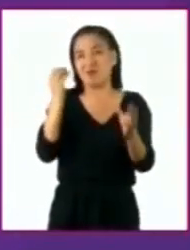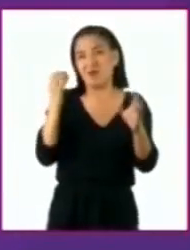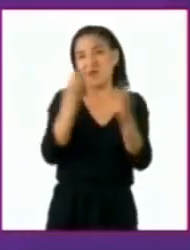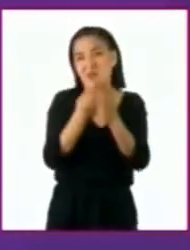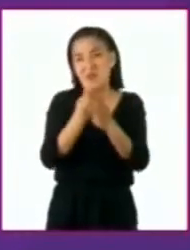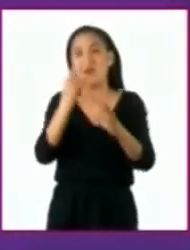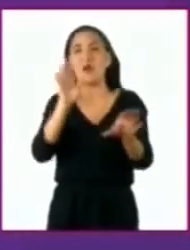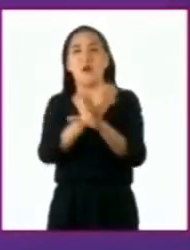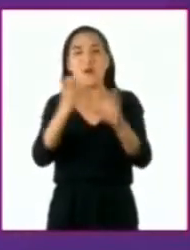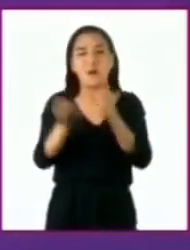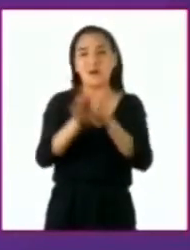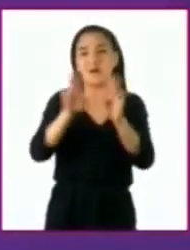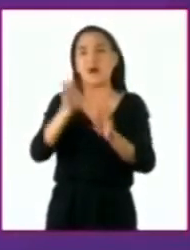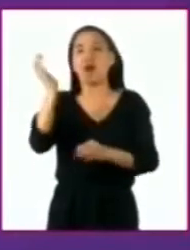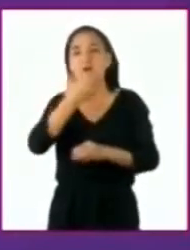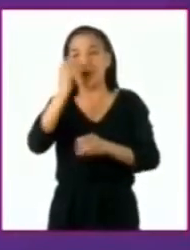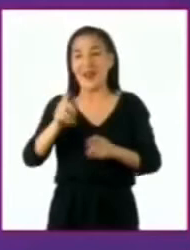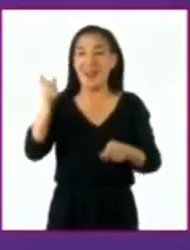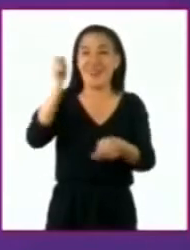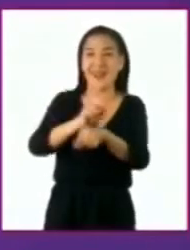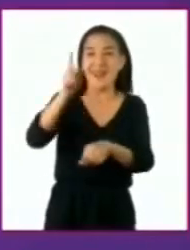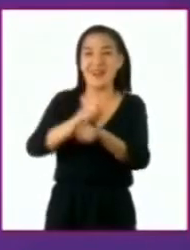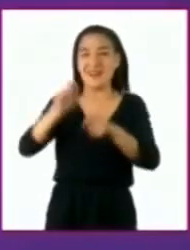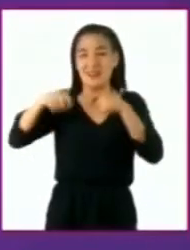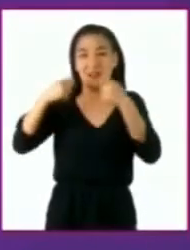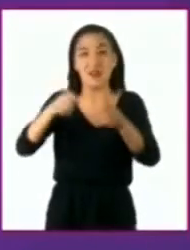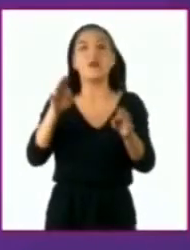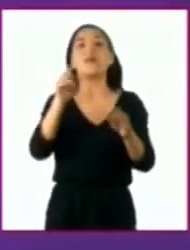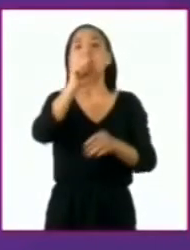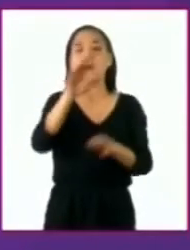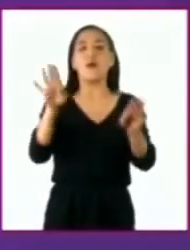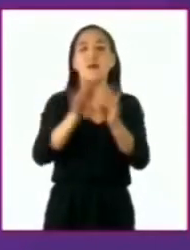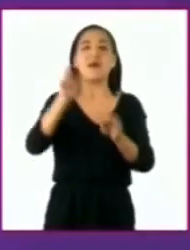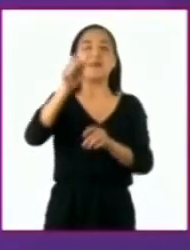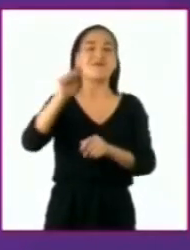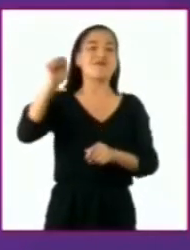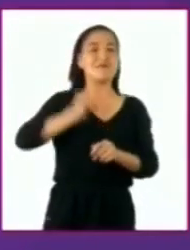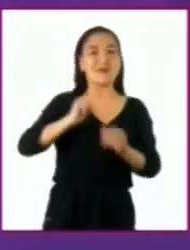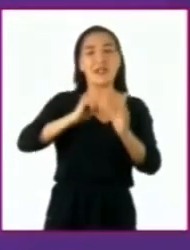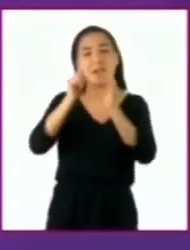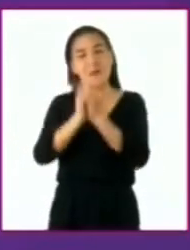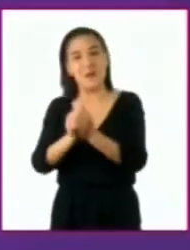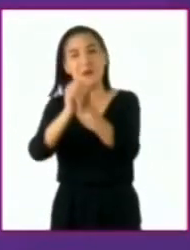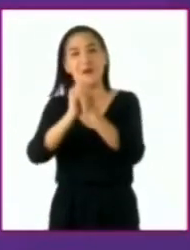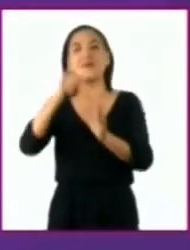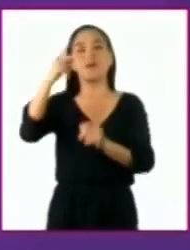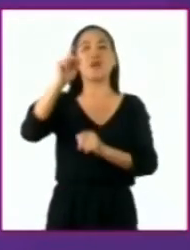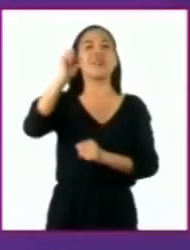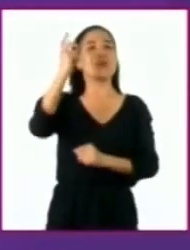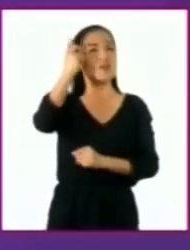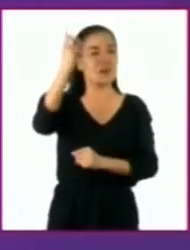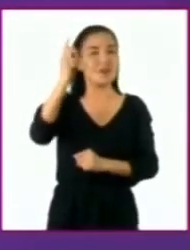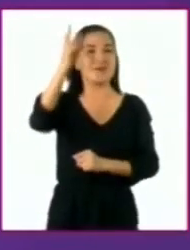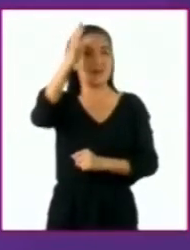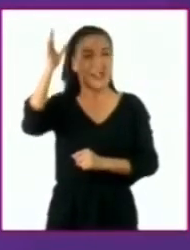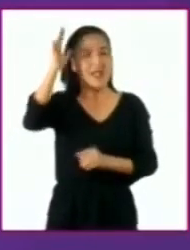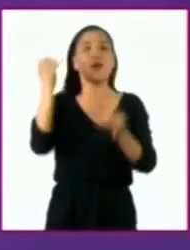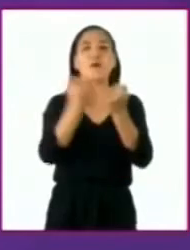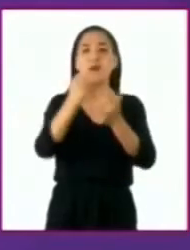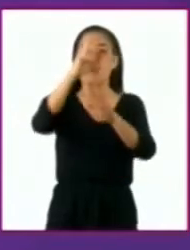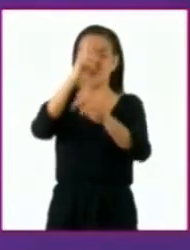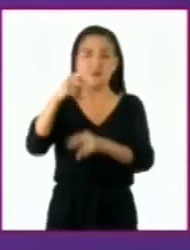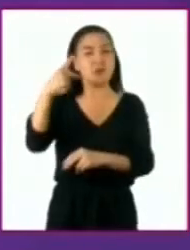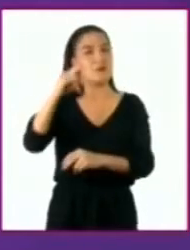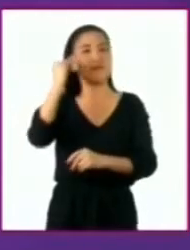las costumbres cotidianas e incluso la devoción a los antiguos dioses siguieron formando parte de la vida cotidiana de los